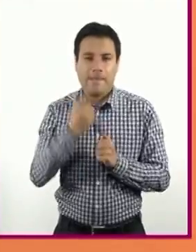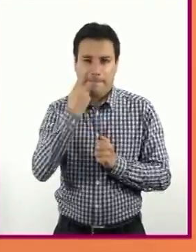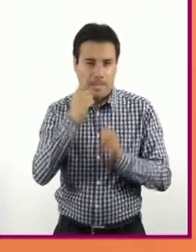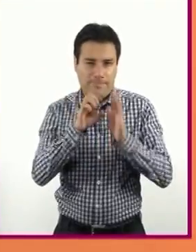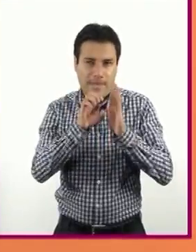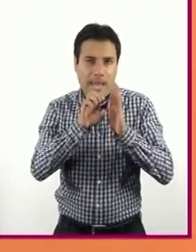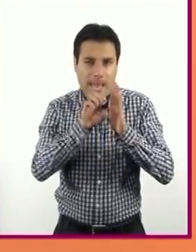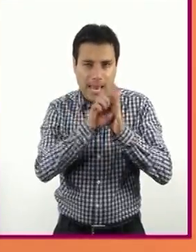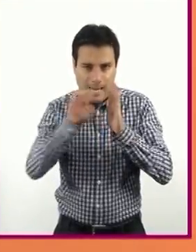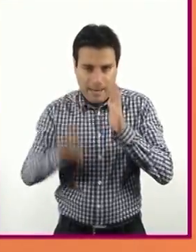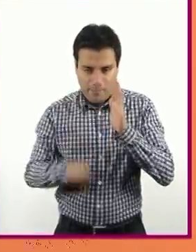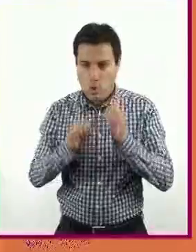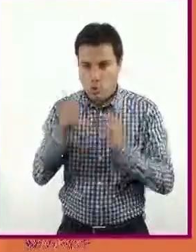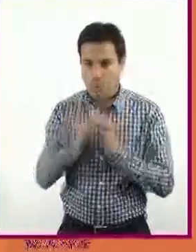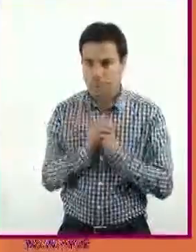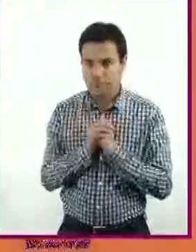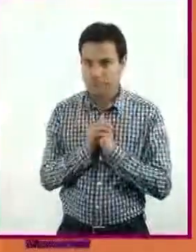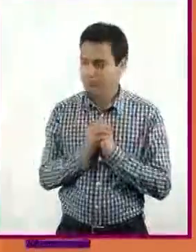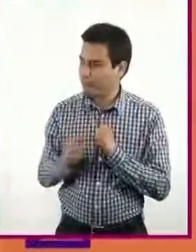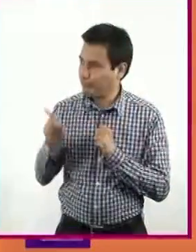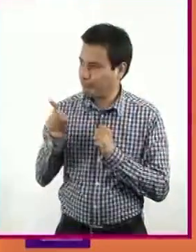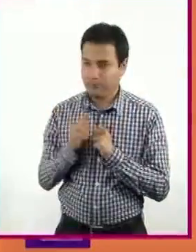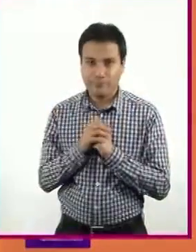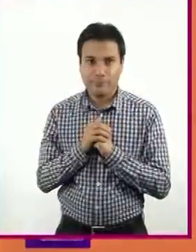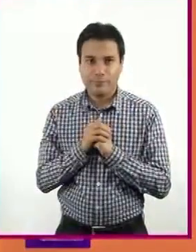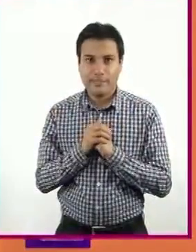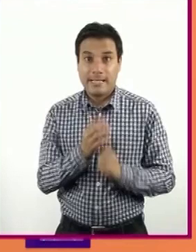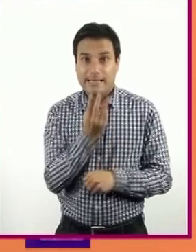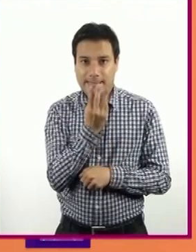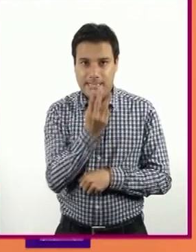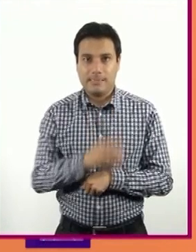la siguiente sucesión? 3,